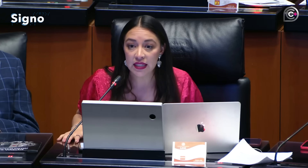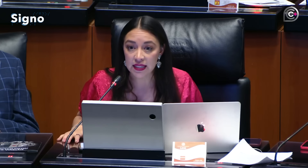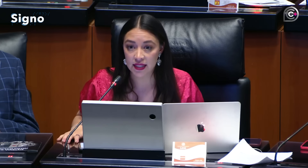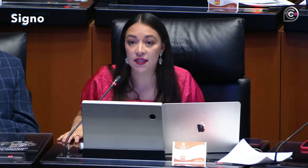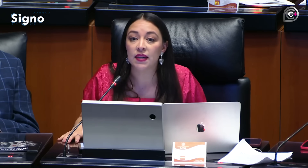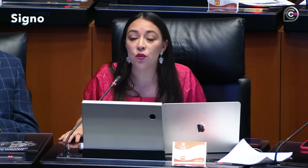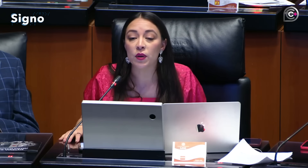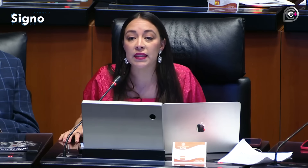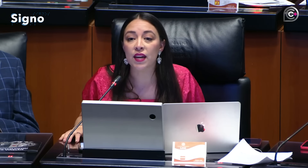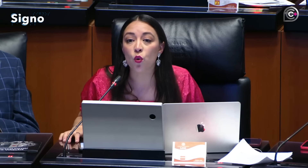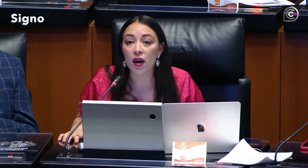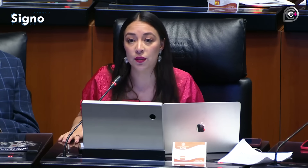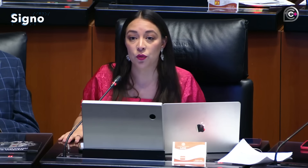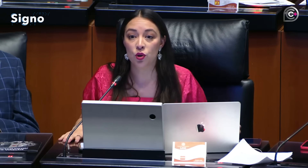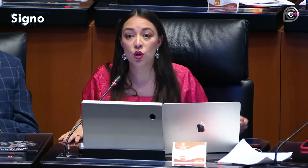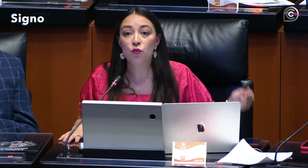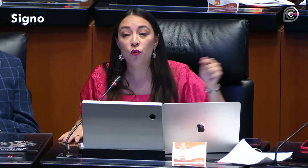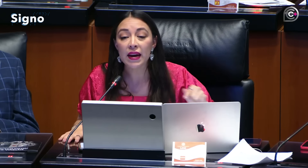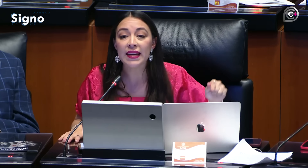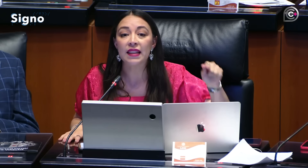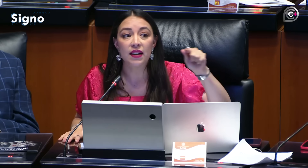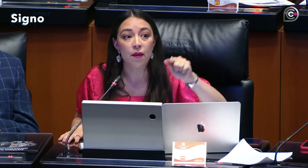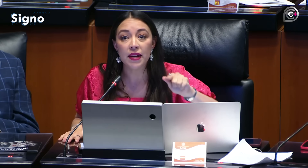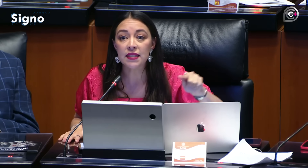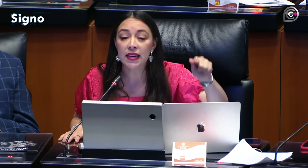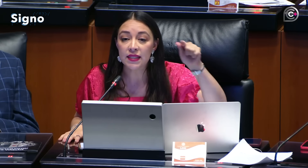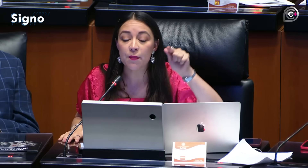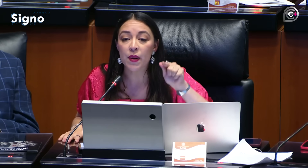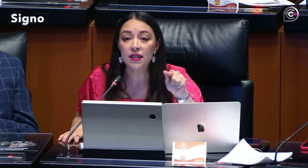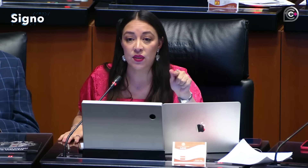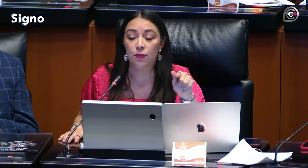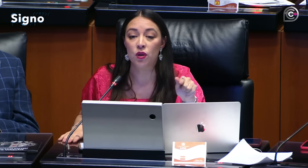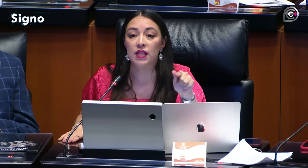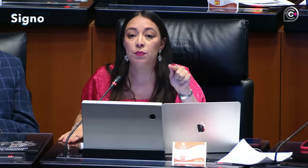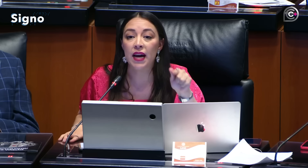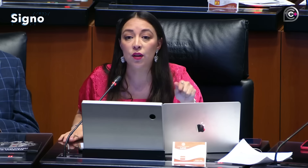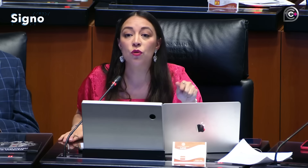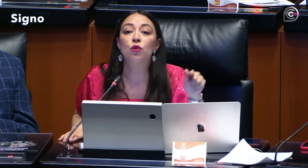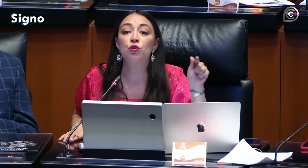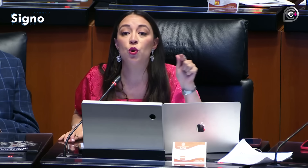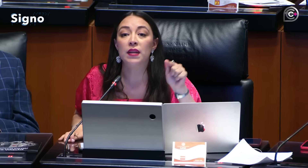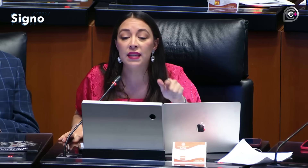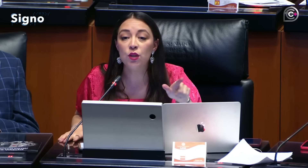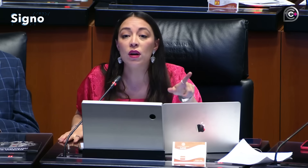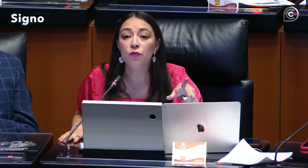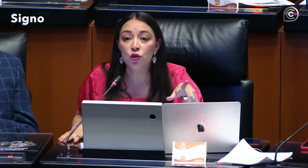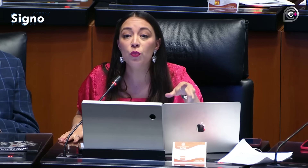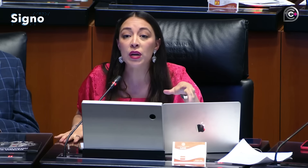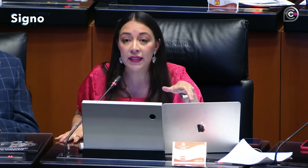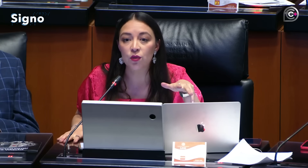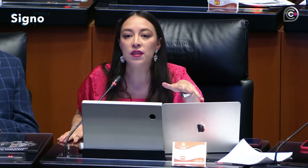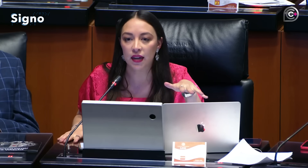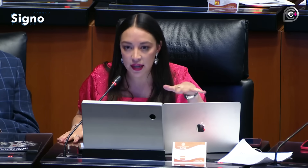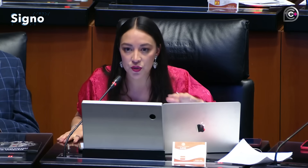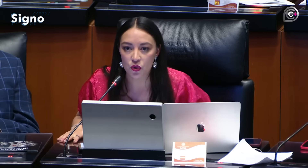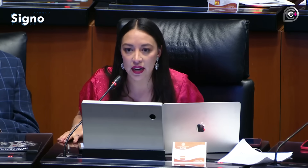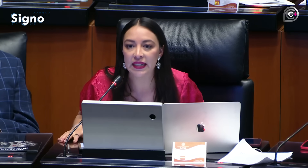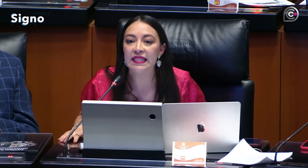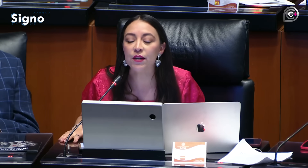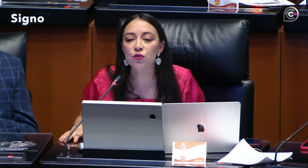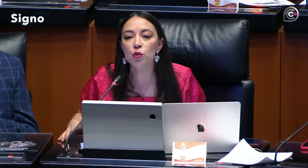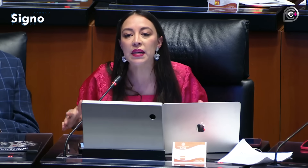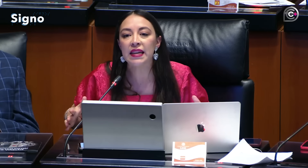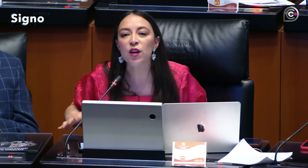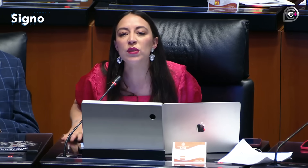los priistas en el 94 fue que a través de ese préstamo aceptado o sometido al Fondo Monetario